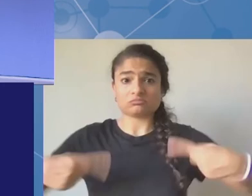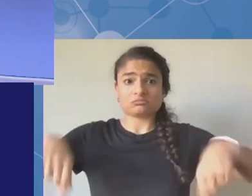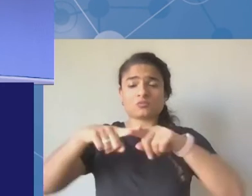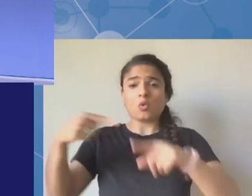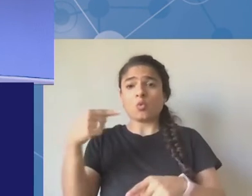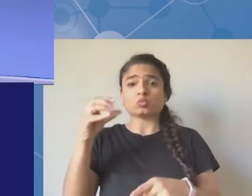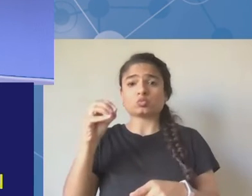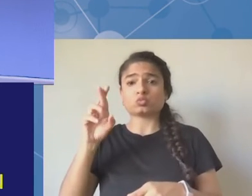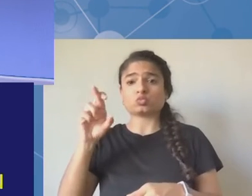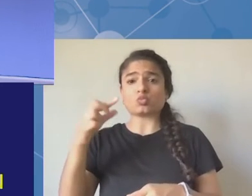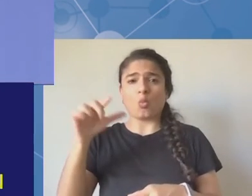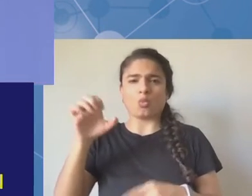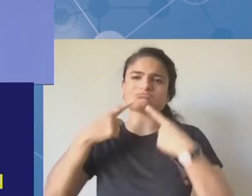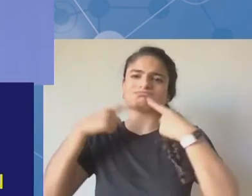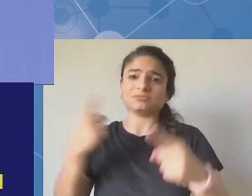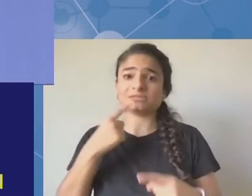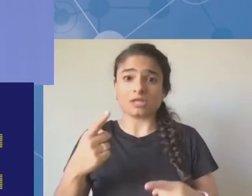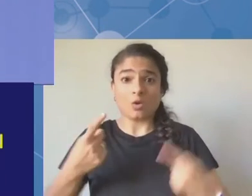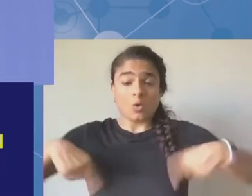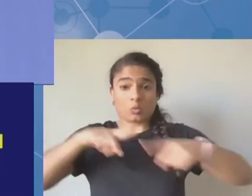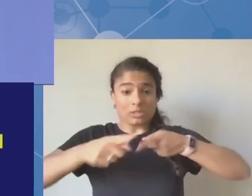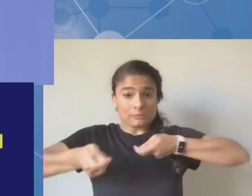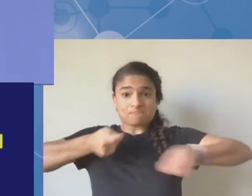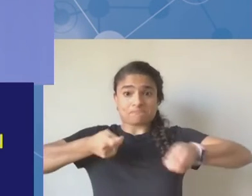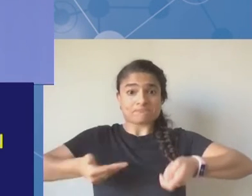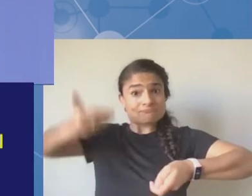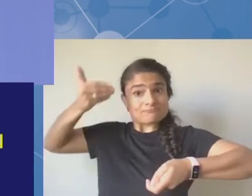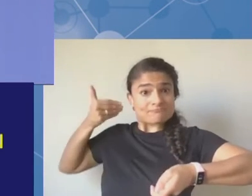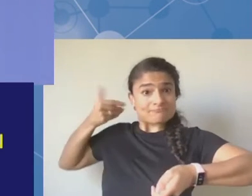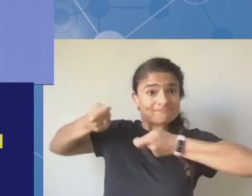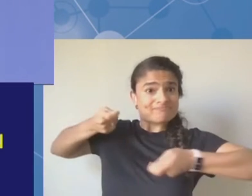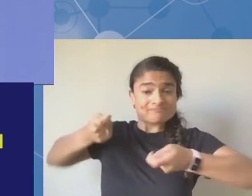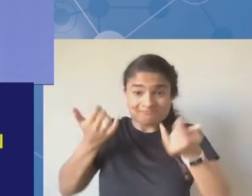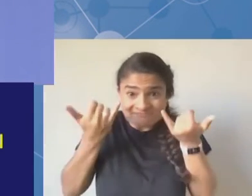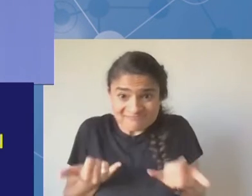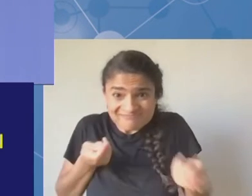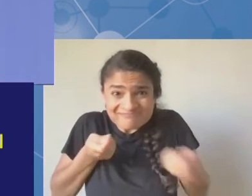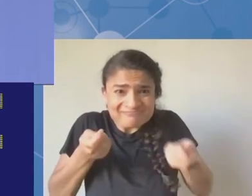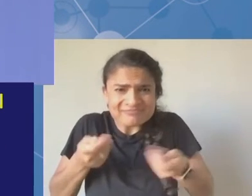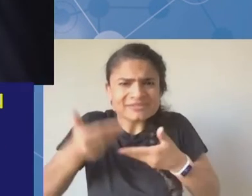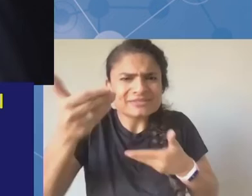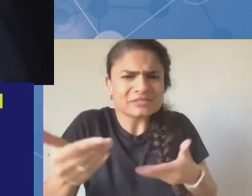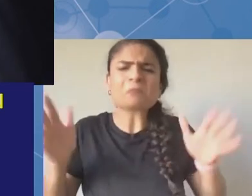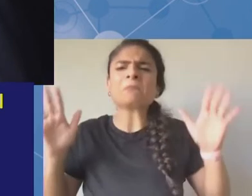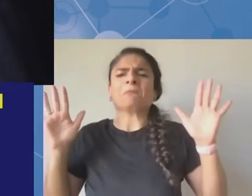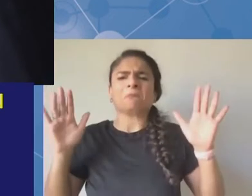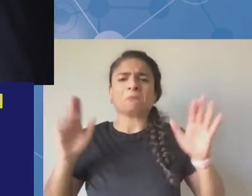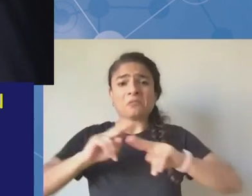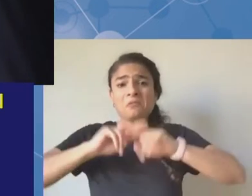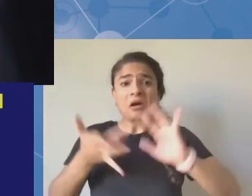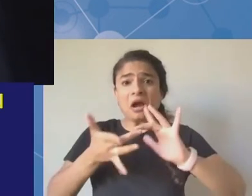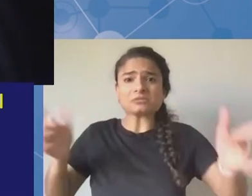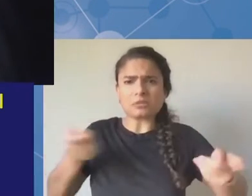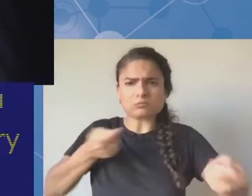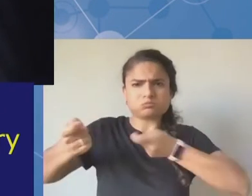cómo es el Internet, si es totalmente democrático y si realmente debe ser aprovechado para controlar a